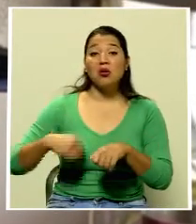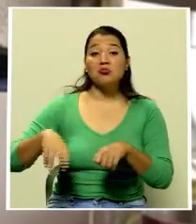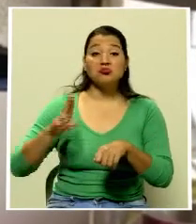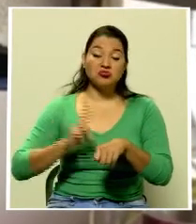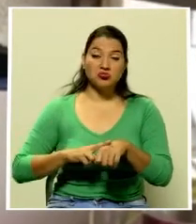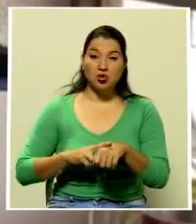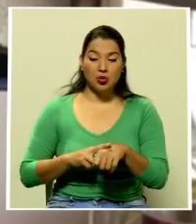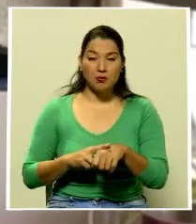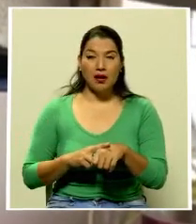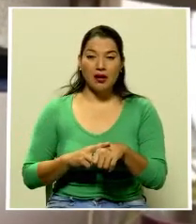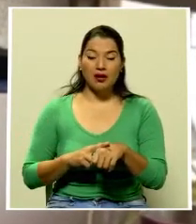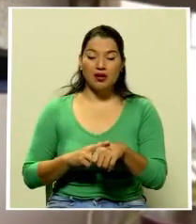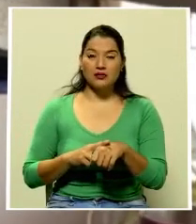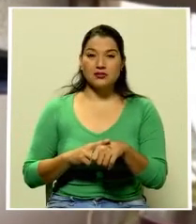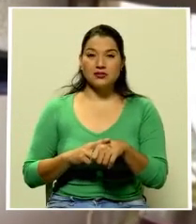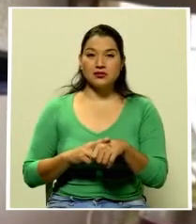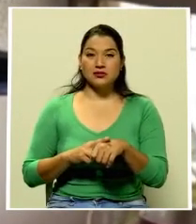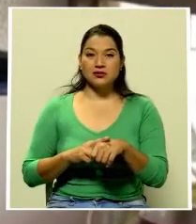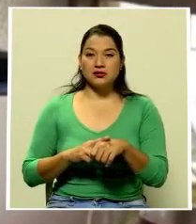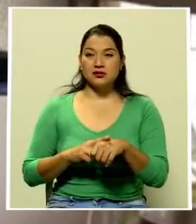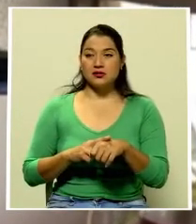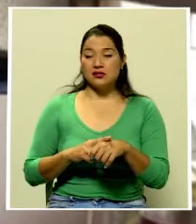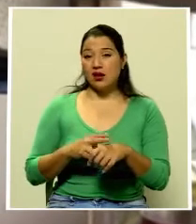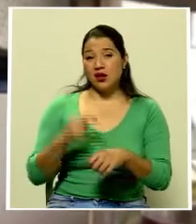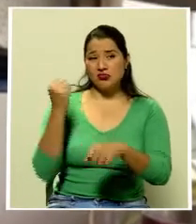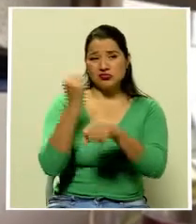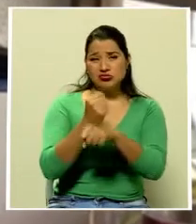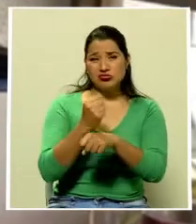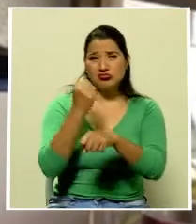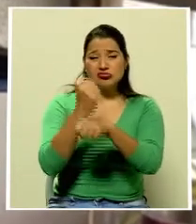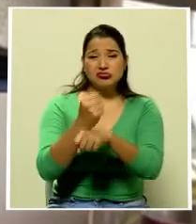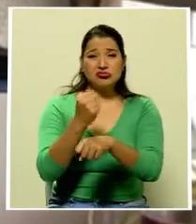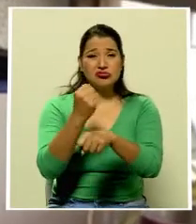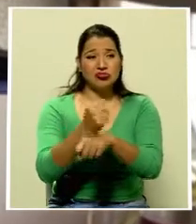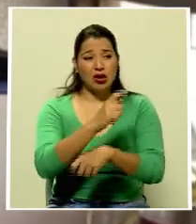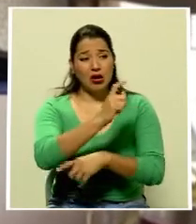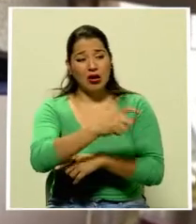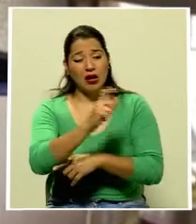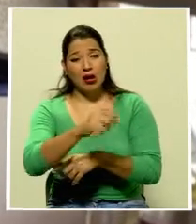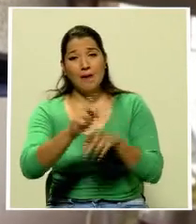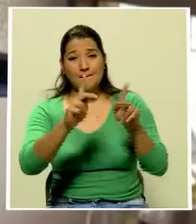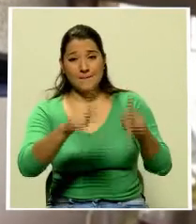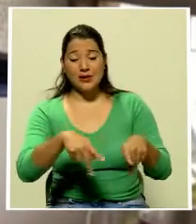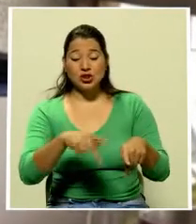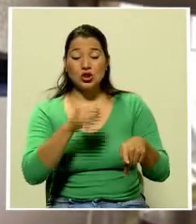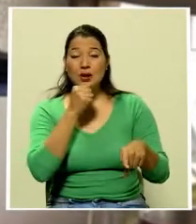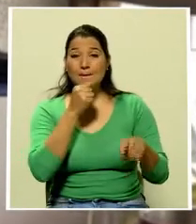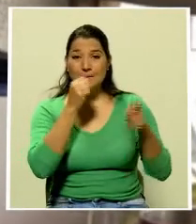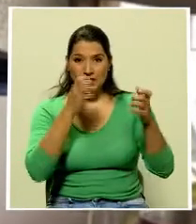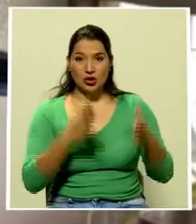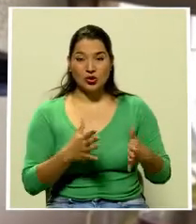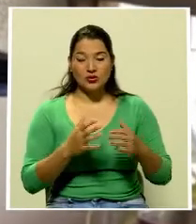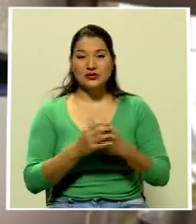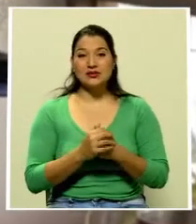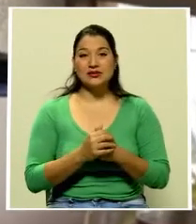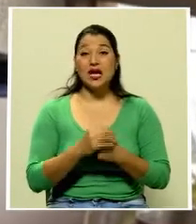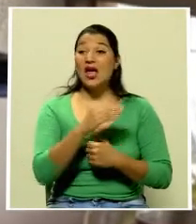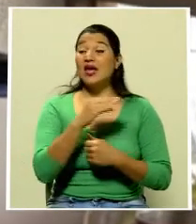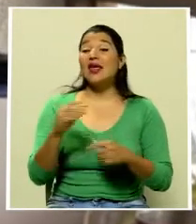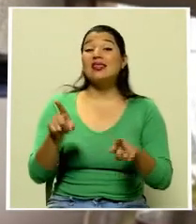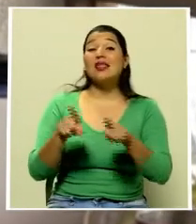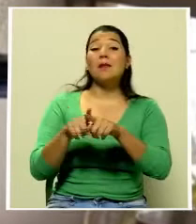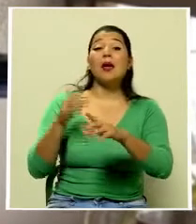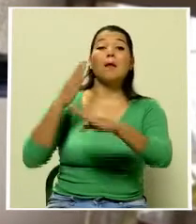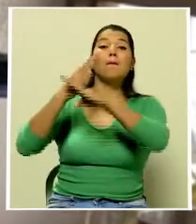común del oficialismo, del gobierno, el aplicar la censura a través del bloqueo de